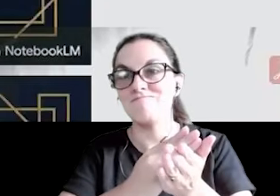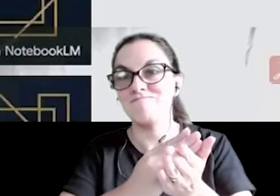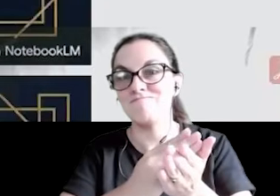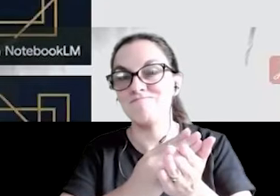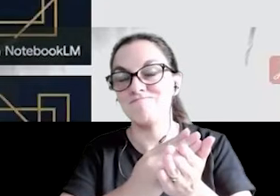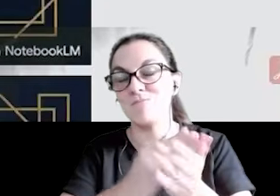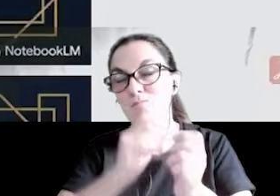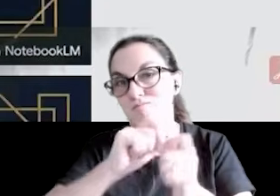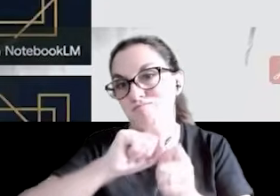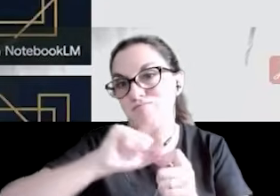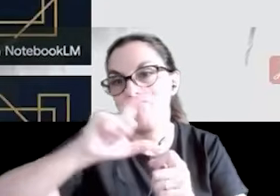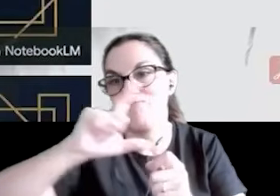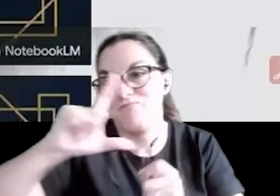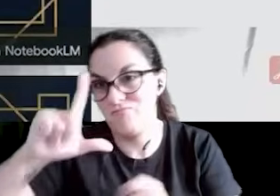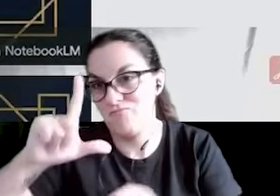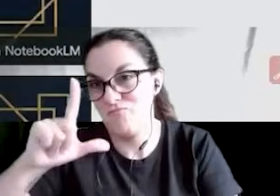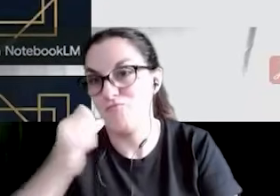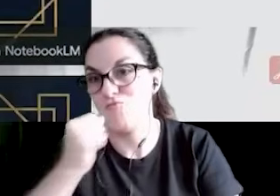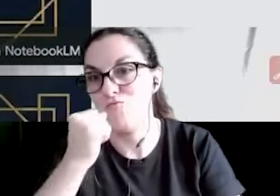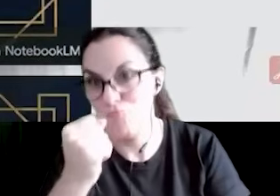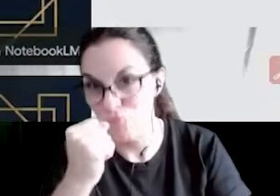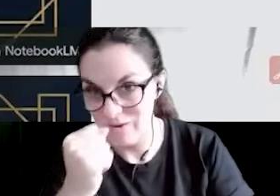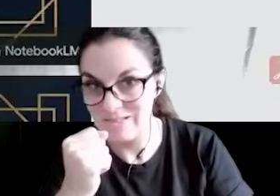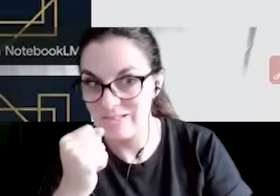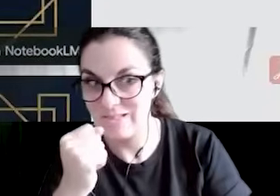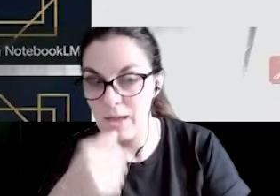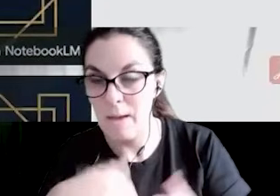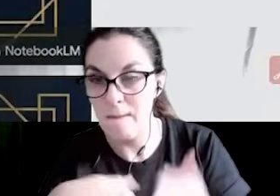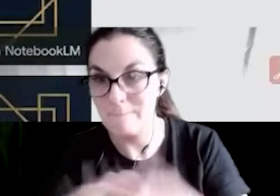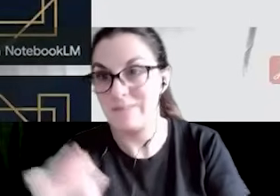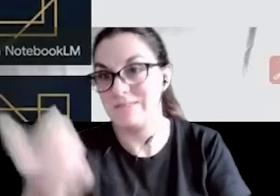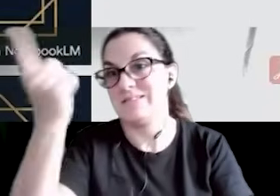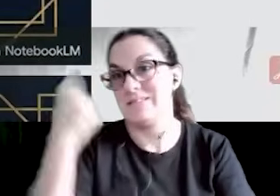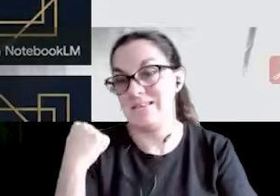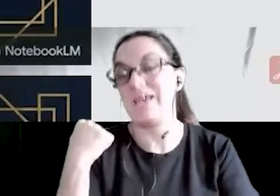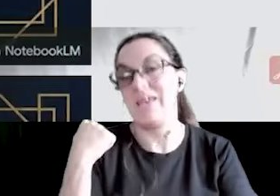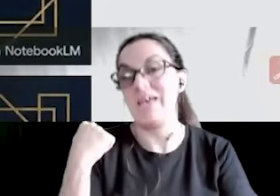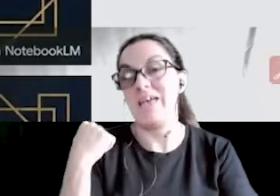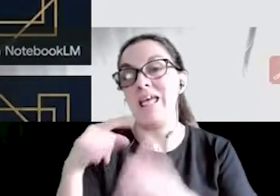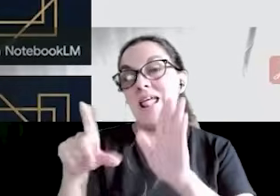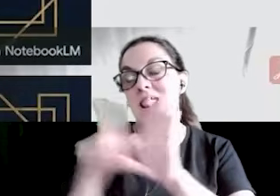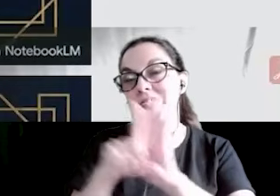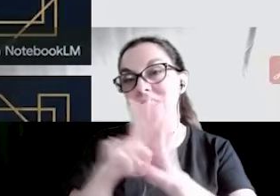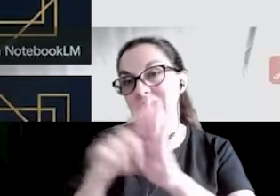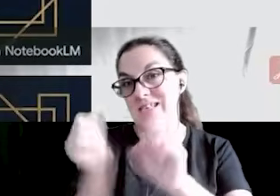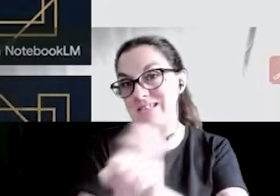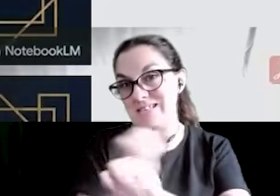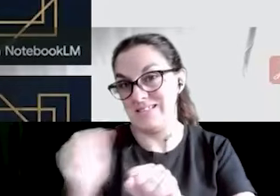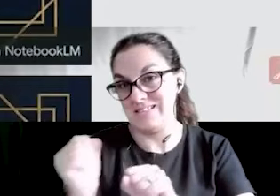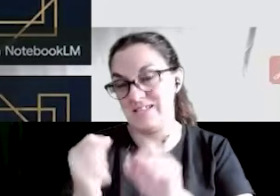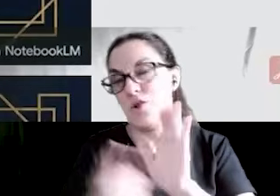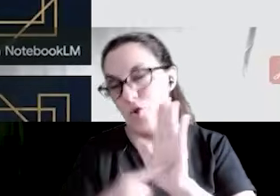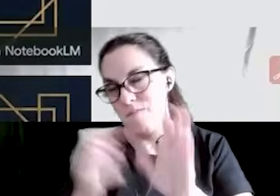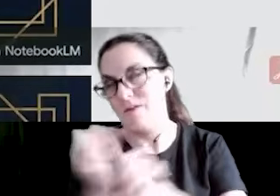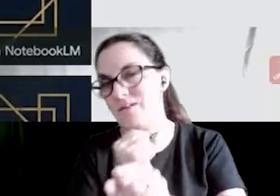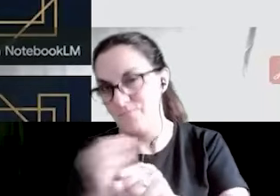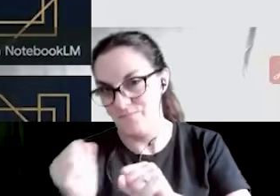fuerte que lo que teníamos hasta antes de la entrada en vigencia de esta norma. Y lo que sí